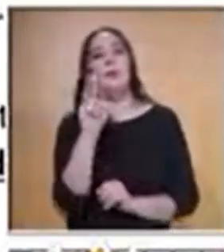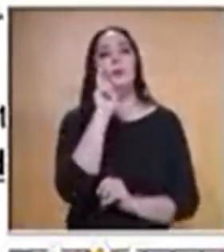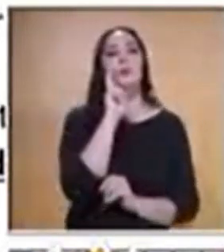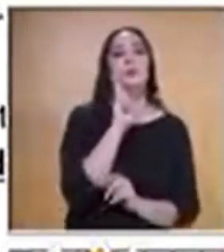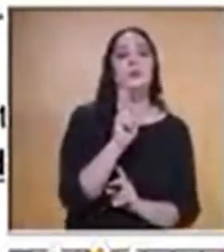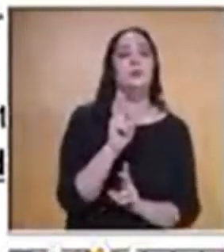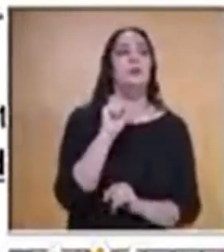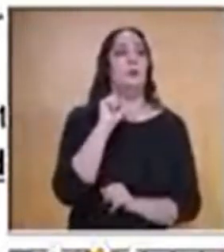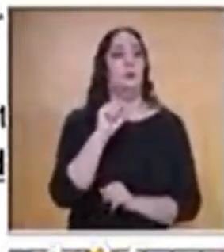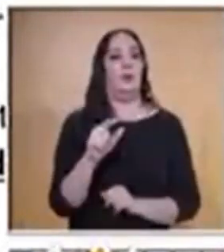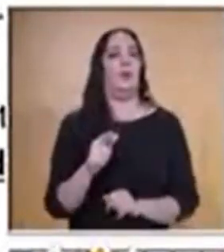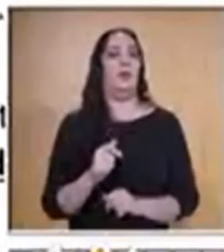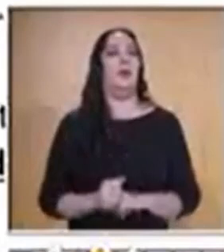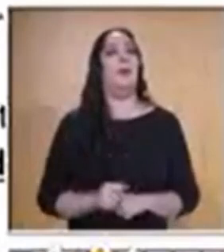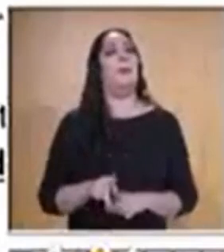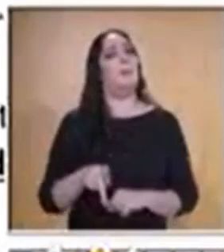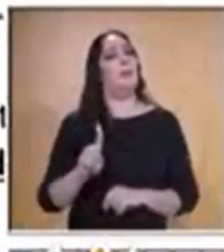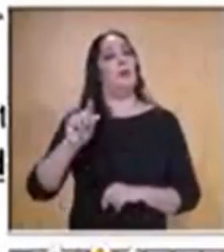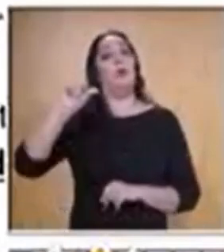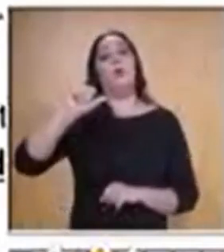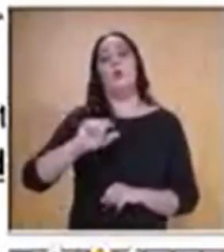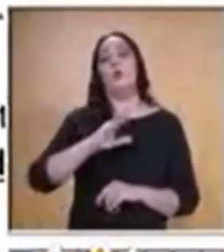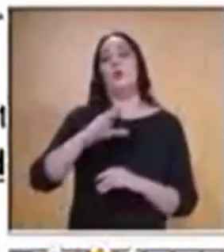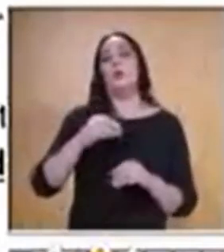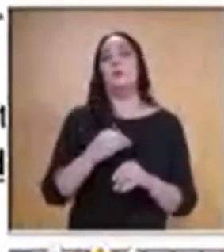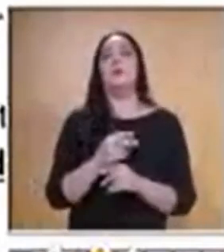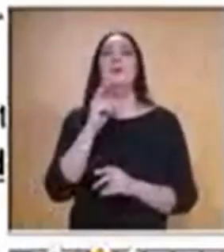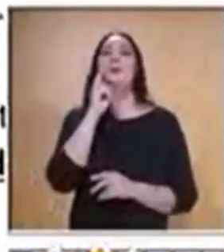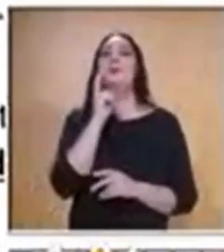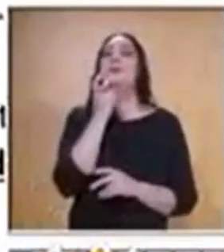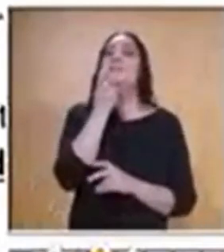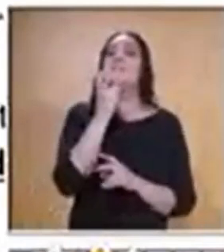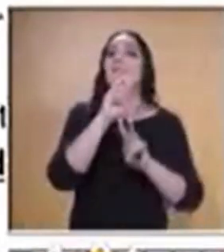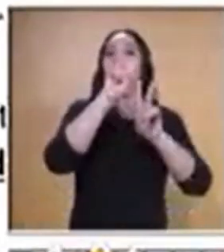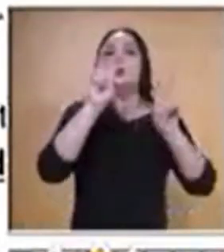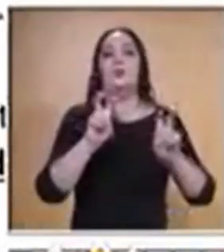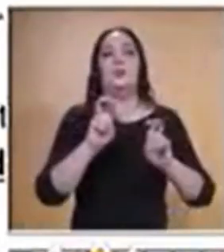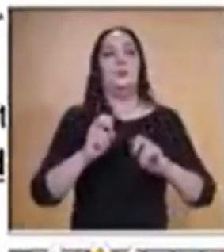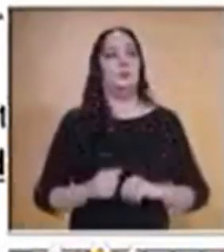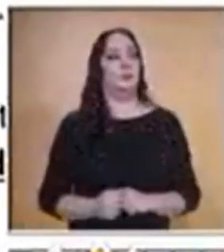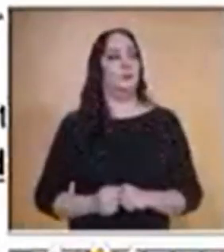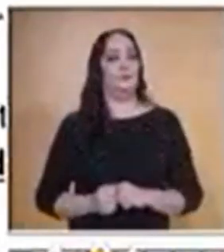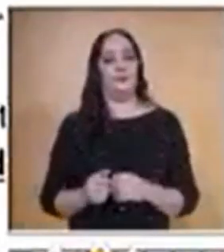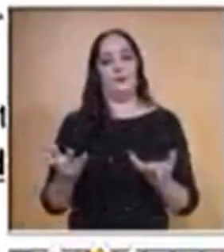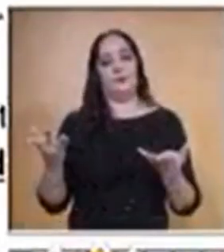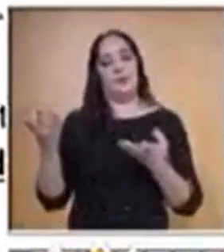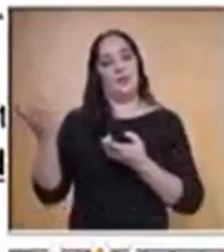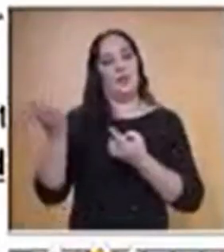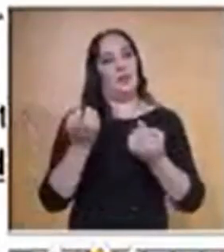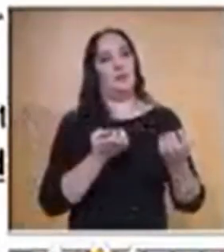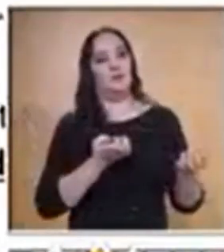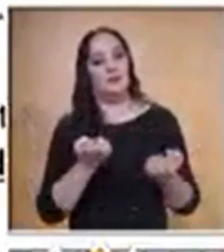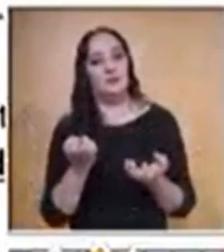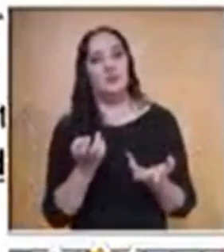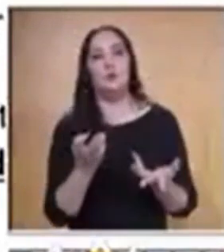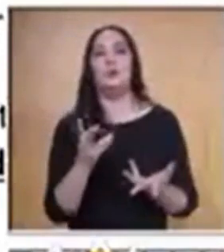quinto grado, pero el día de hoy vamos a complementar este contenido. Vamos a realizar un par de ejercicios que nos